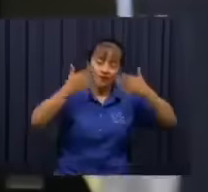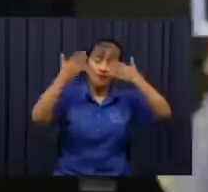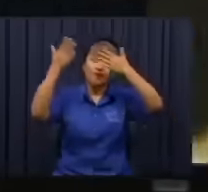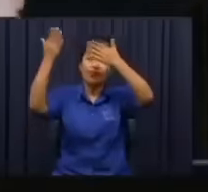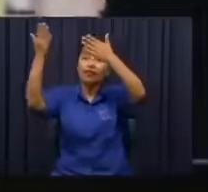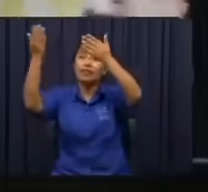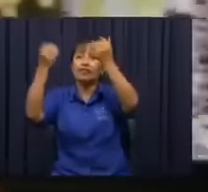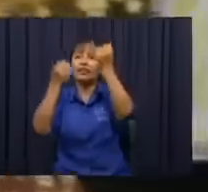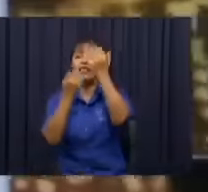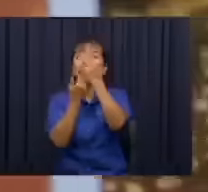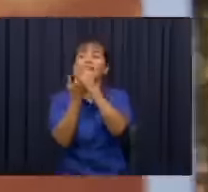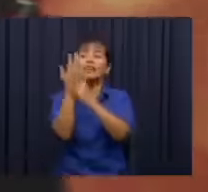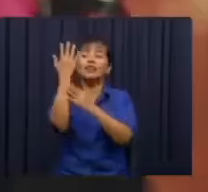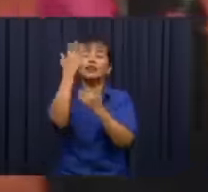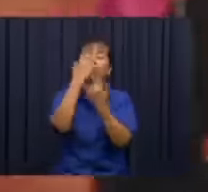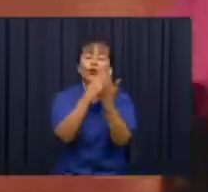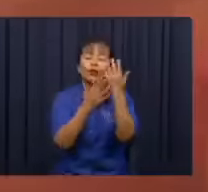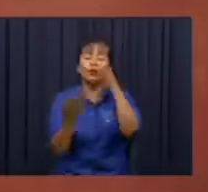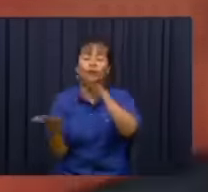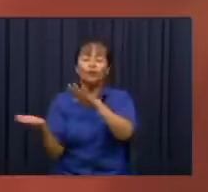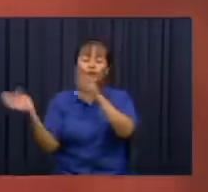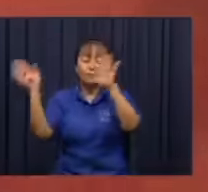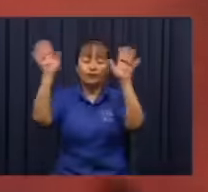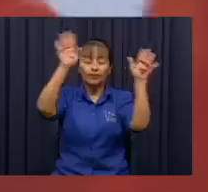Traigo mis manos.